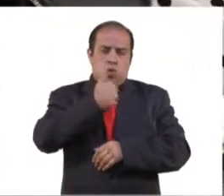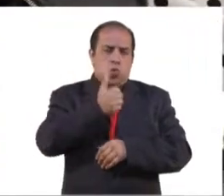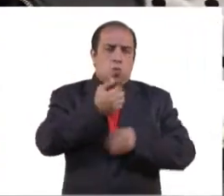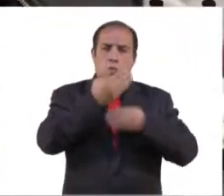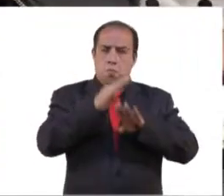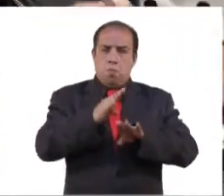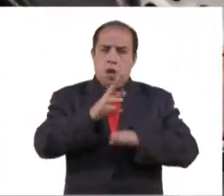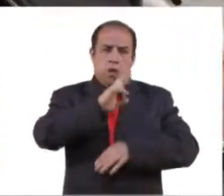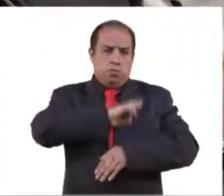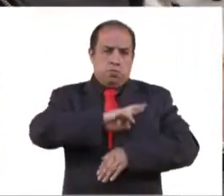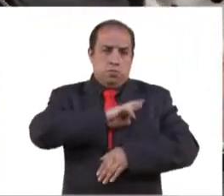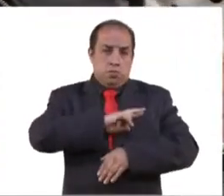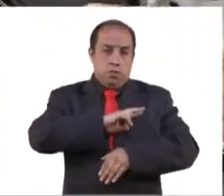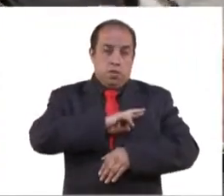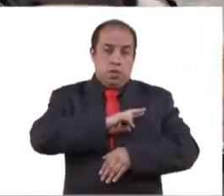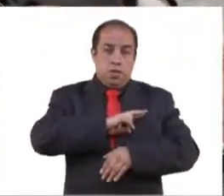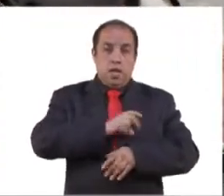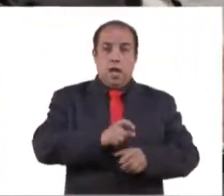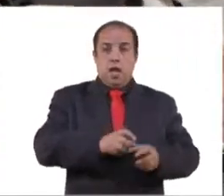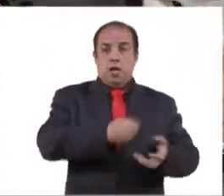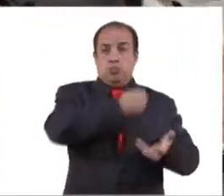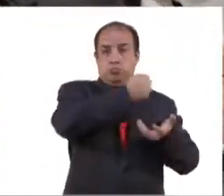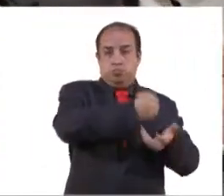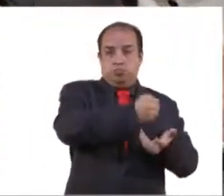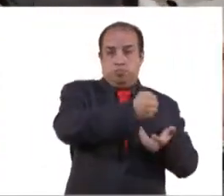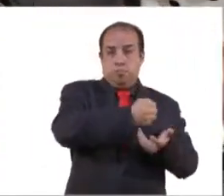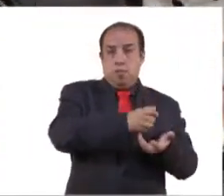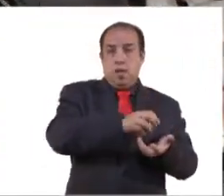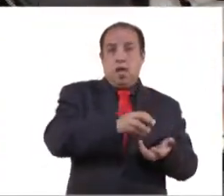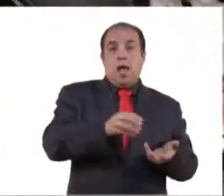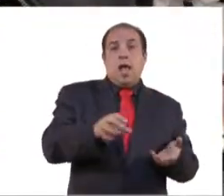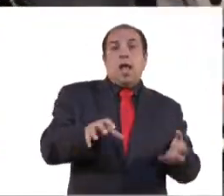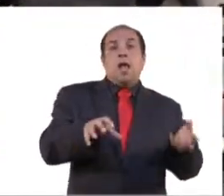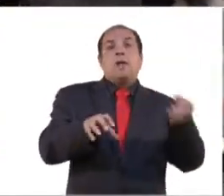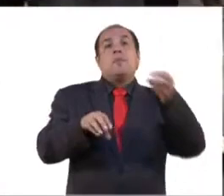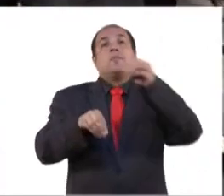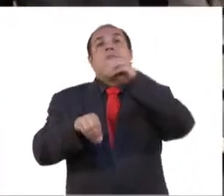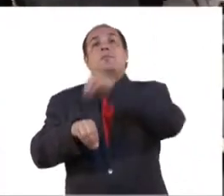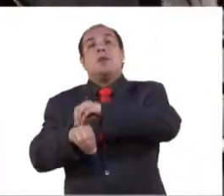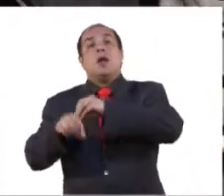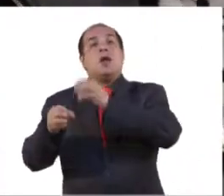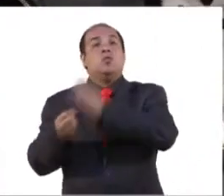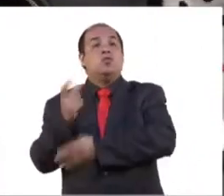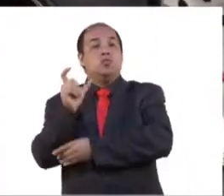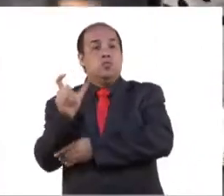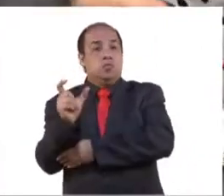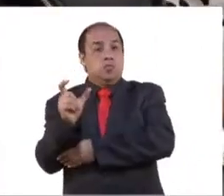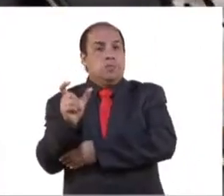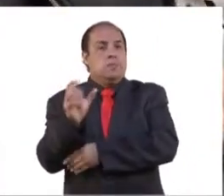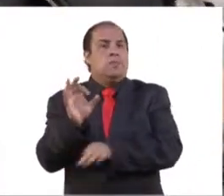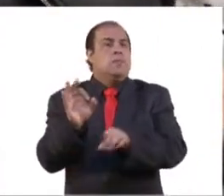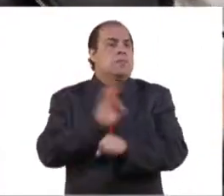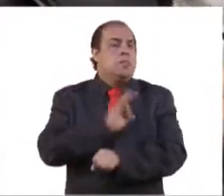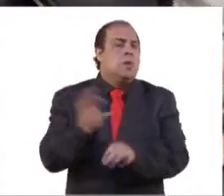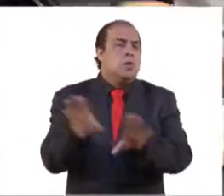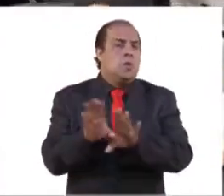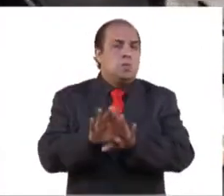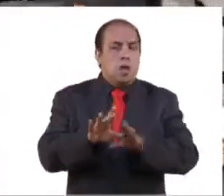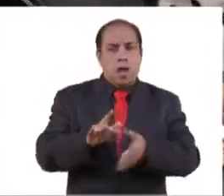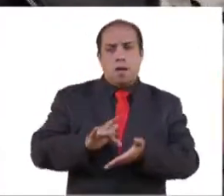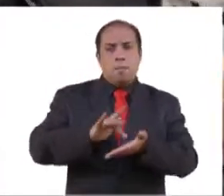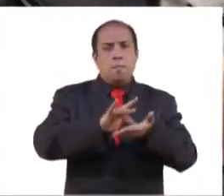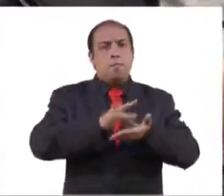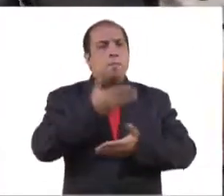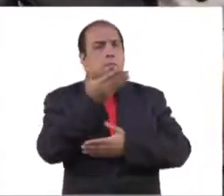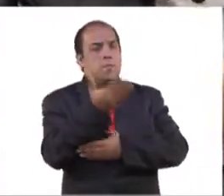particulares, trasladar todo eso a esta nueva tarjeta? ¿Cómo se le podría hacer o cómo podrían ellos pedir ese apoyo